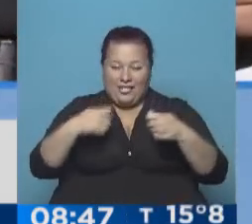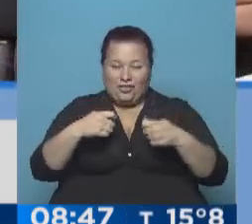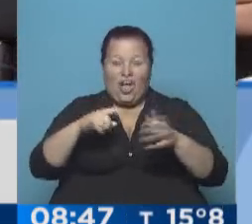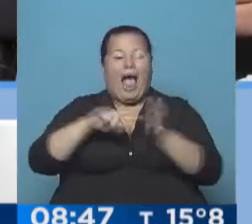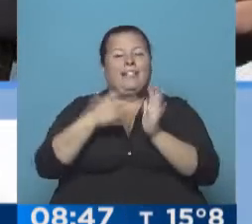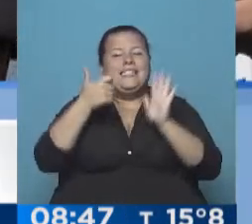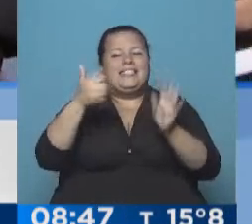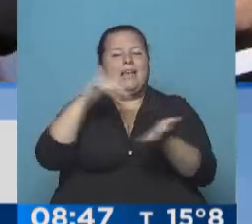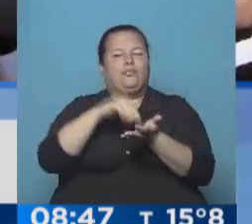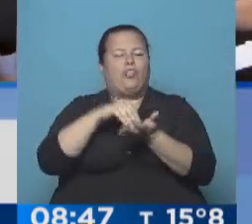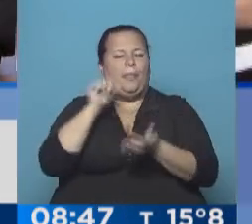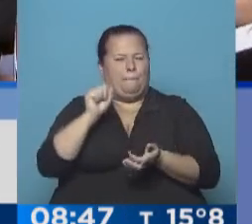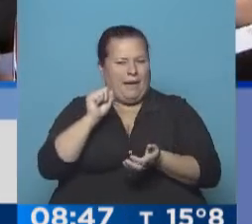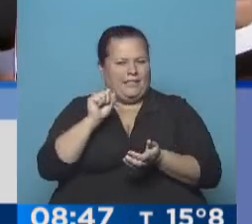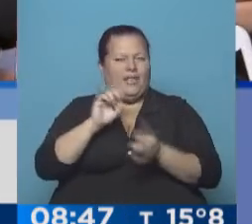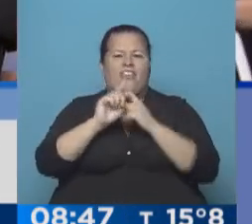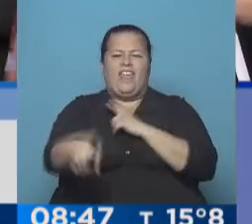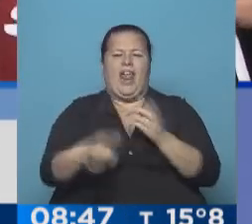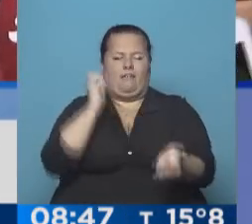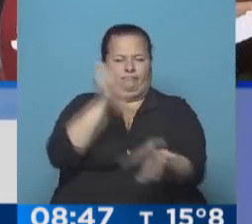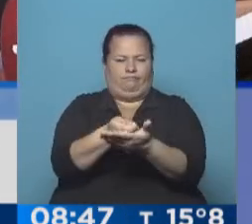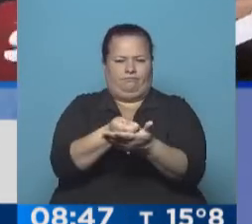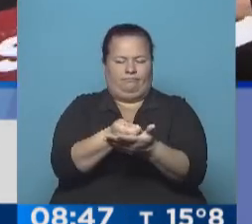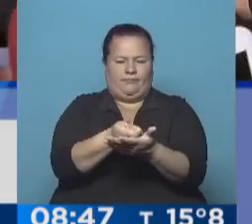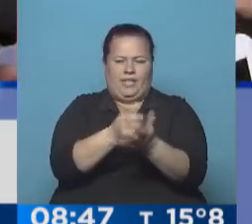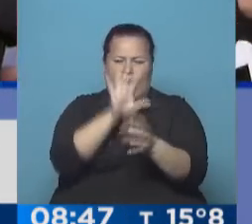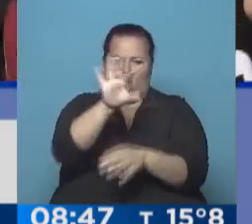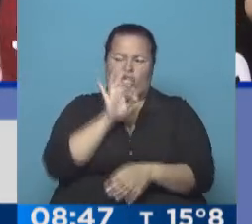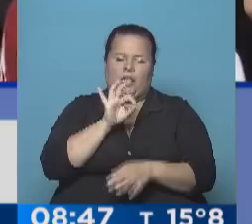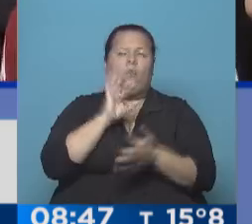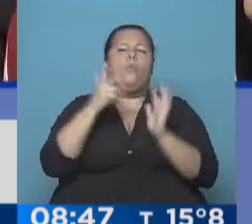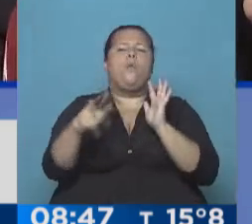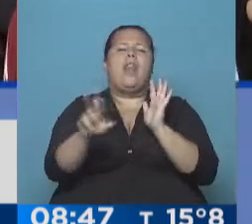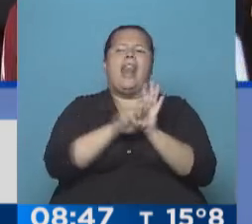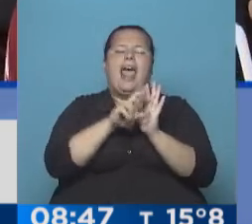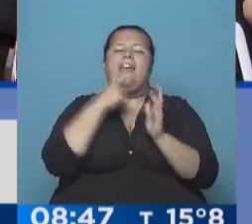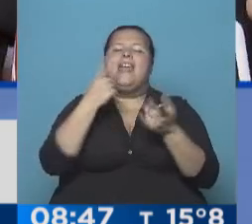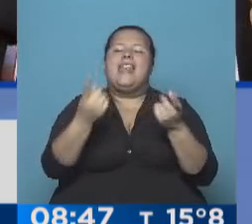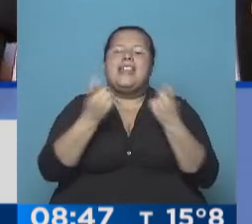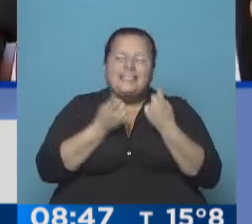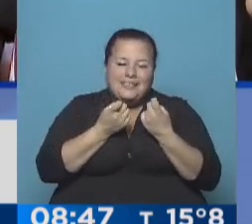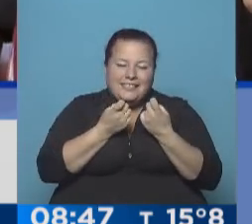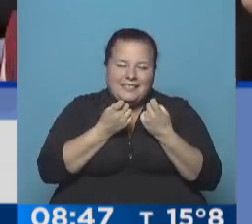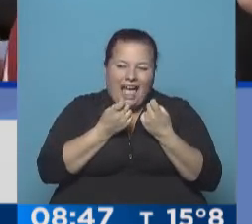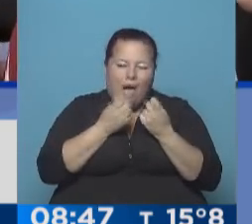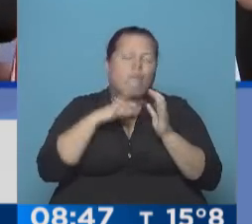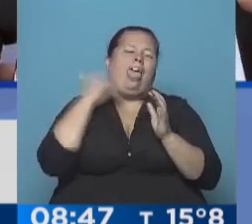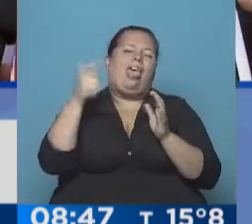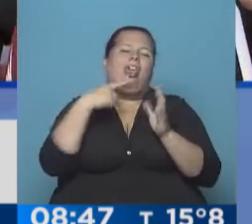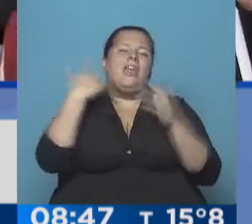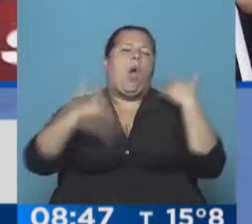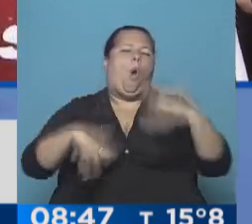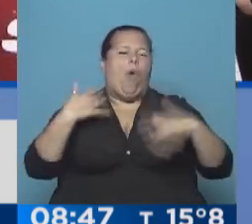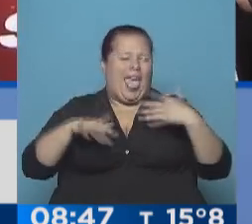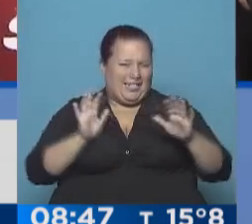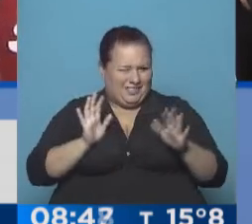ciudad 6 millones de pesos, se hizo en forma directa, bajo un decreto que es de necesidad y